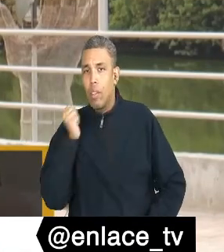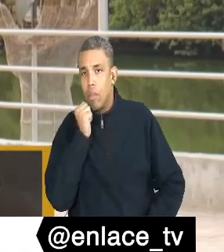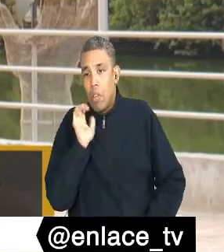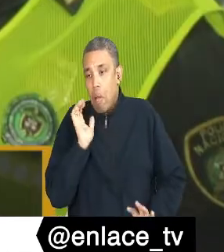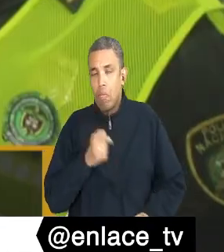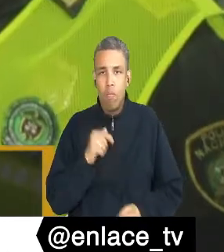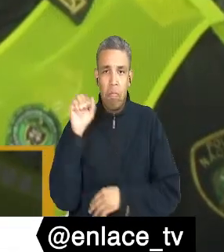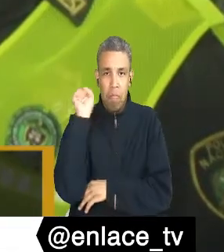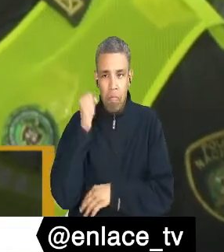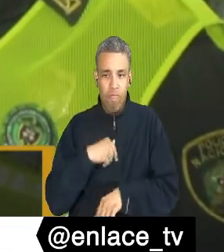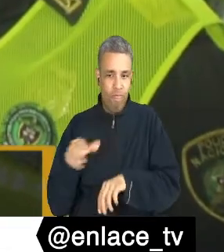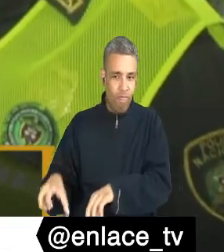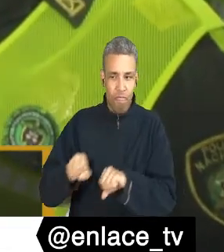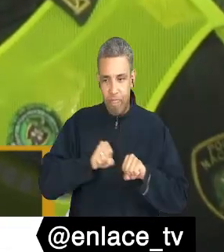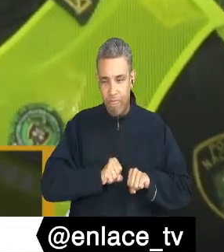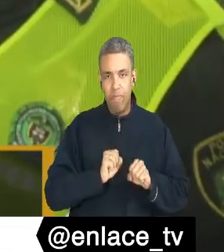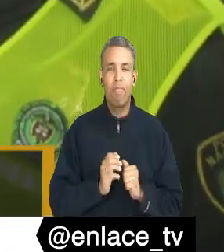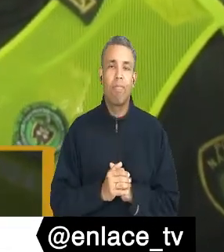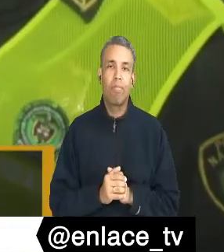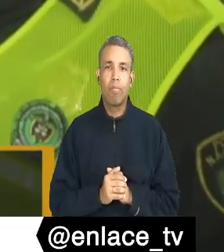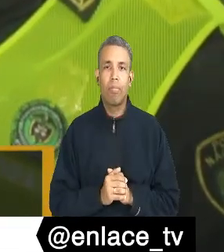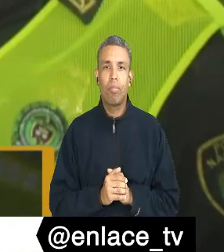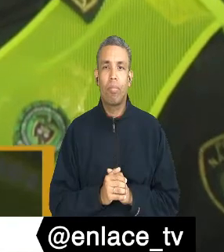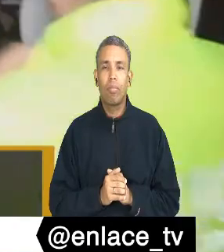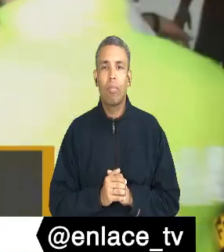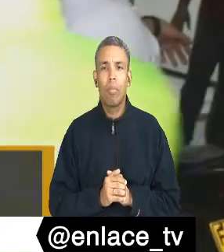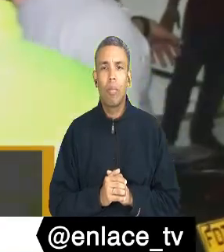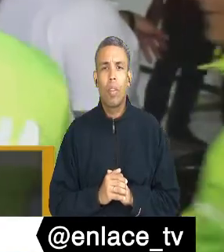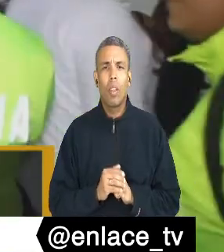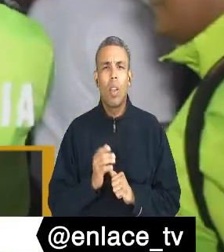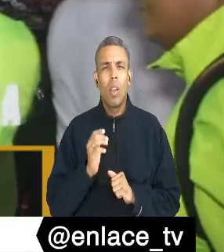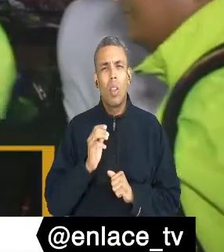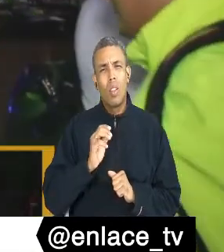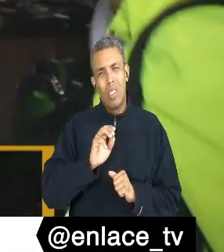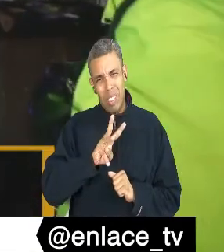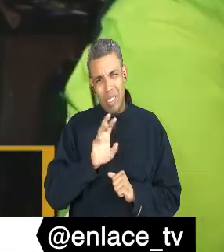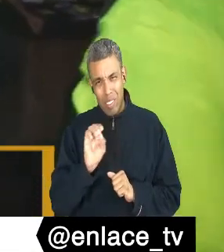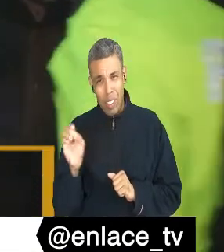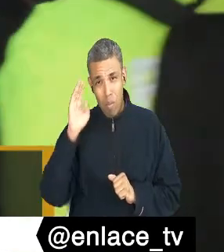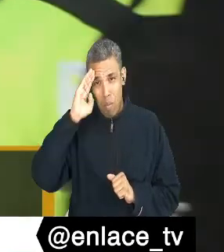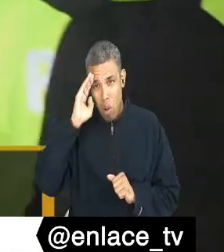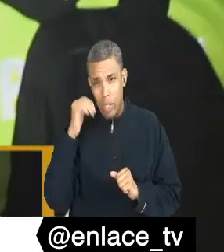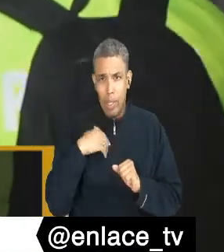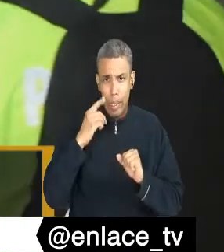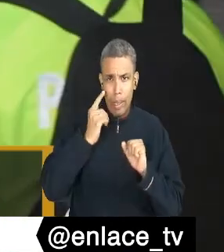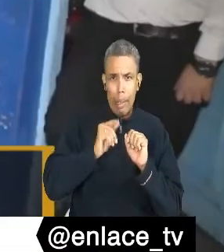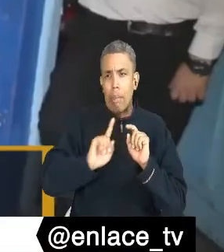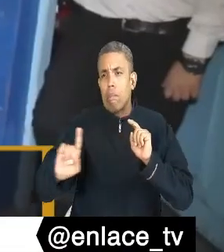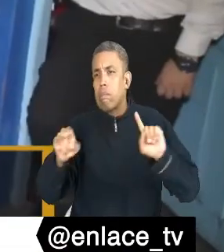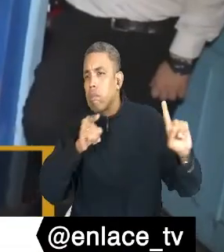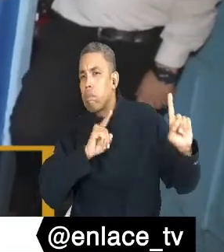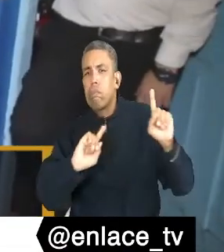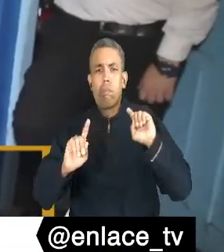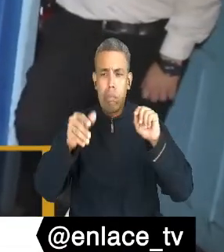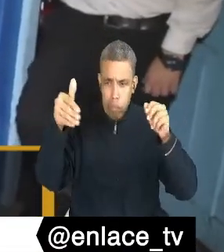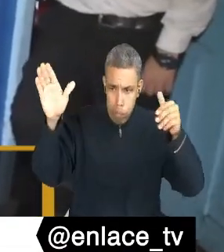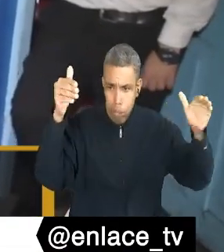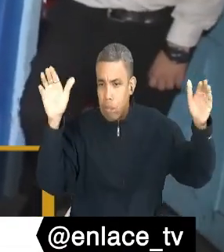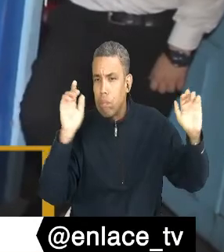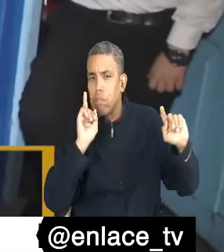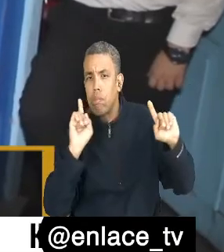de su vehículo. En los operativos participaron más de 300 uniformados, quienes se desplegaron por las vías y establecimientos públicos para combatir